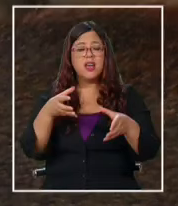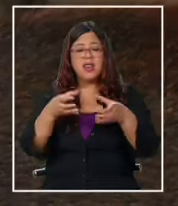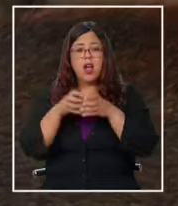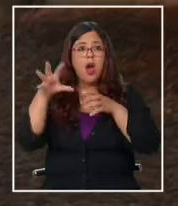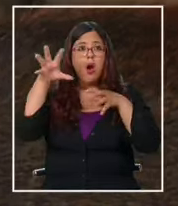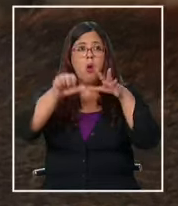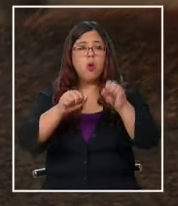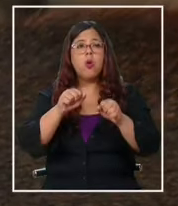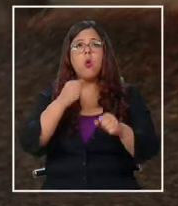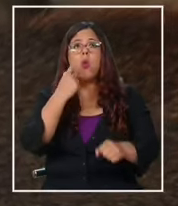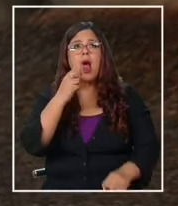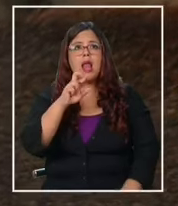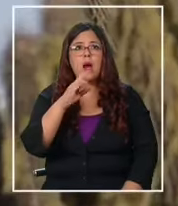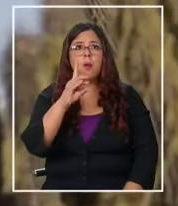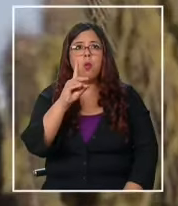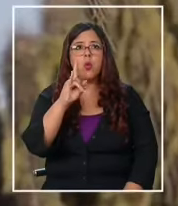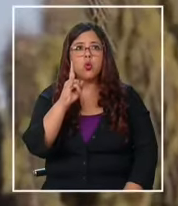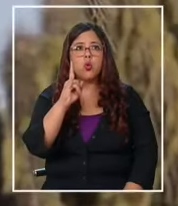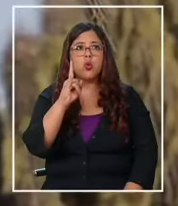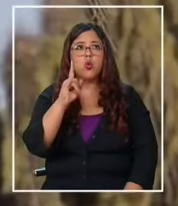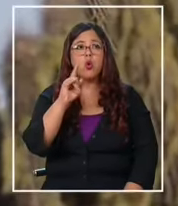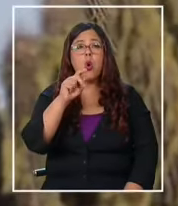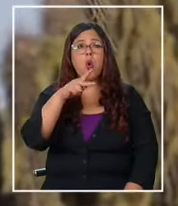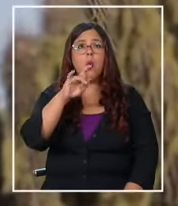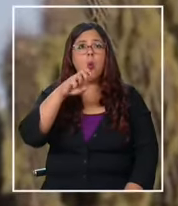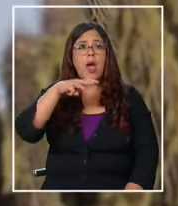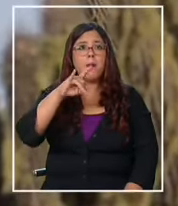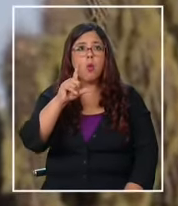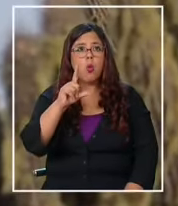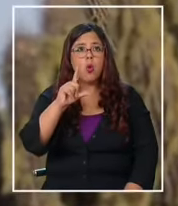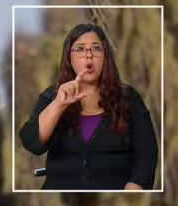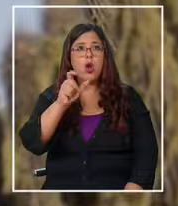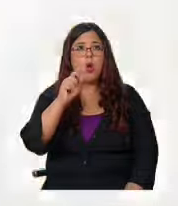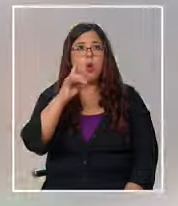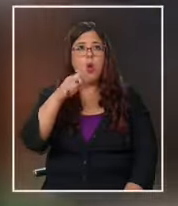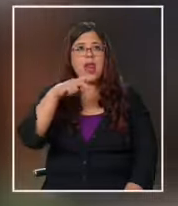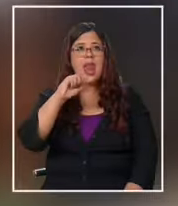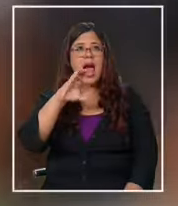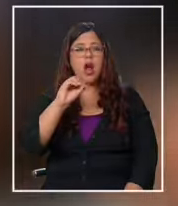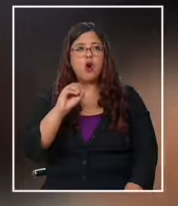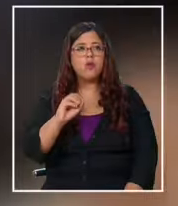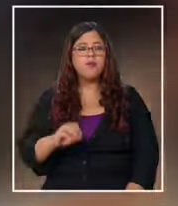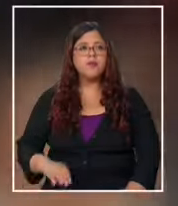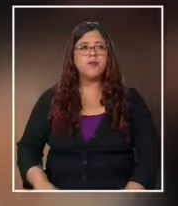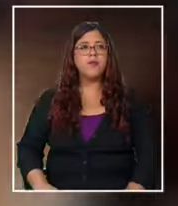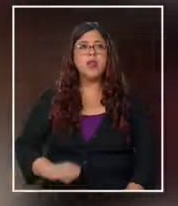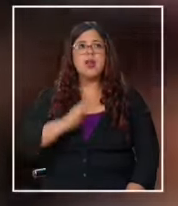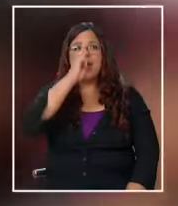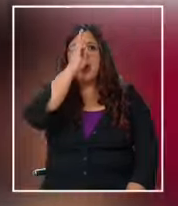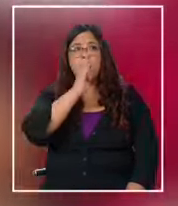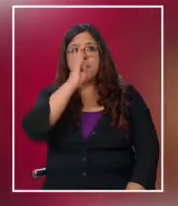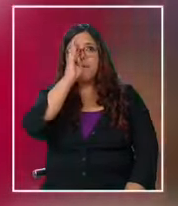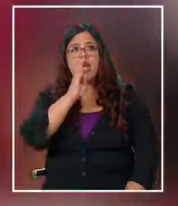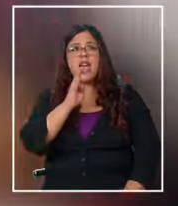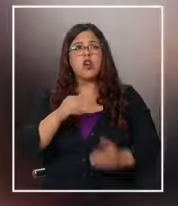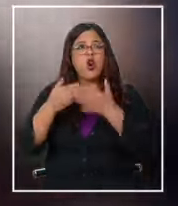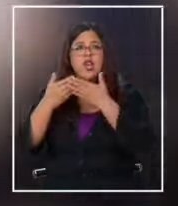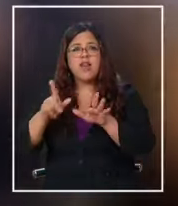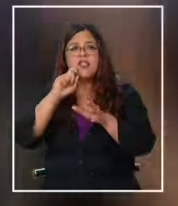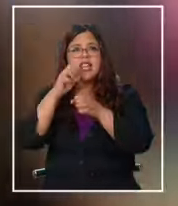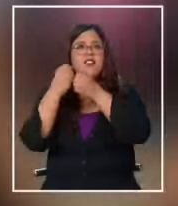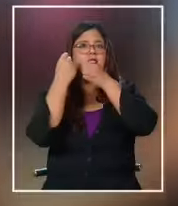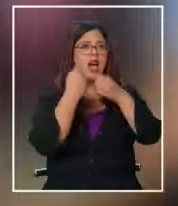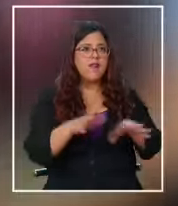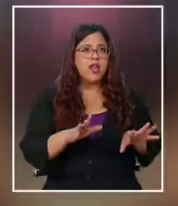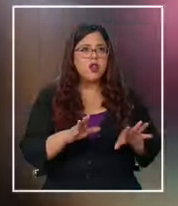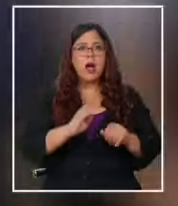jaurías son los pudú, huemules y guanacos, todas especies protegidas. Un perro asilvestrado es un perro